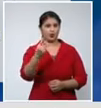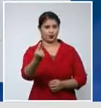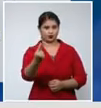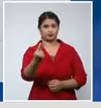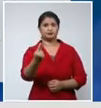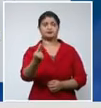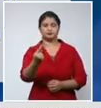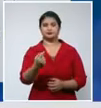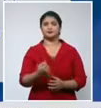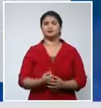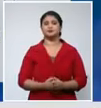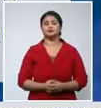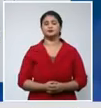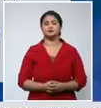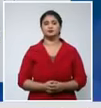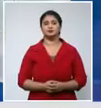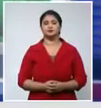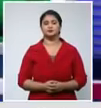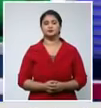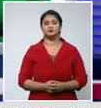ayer. El